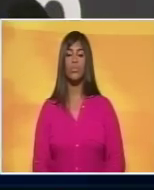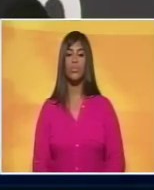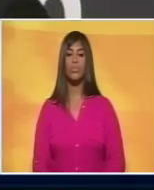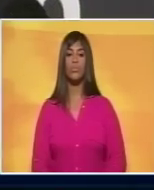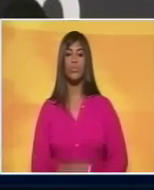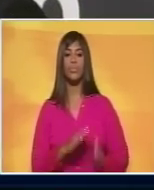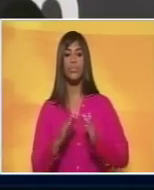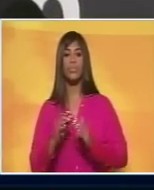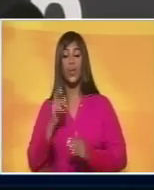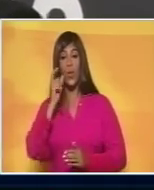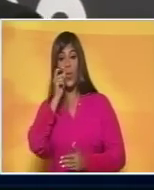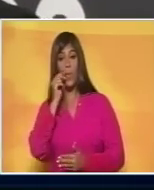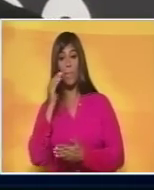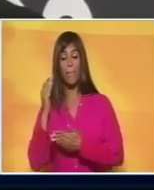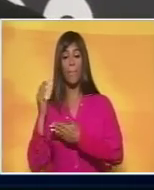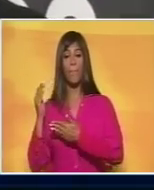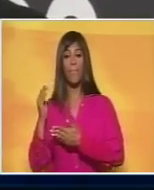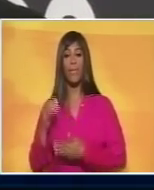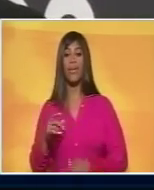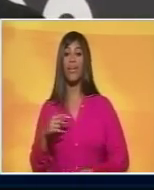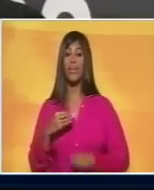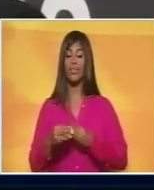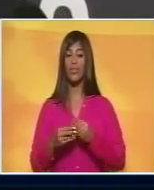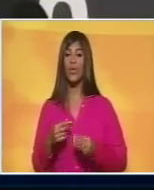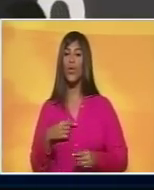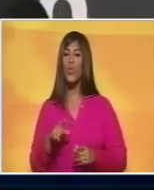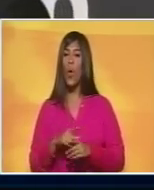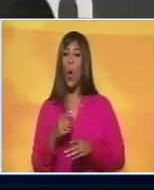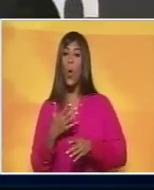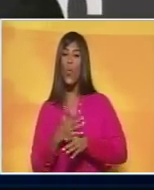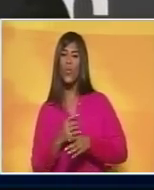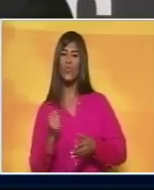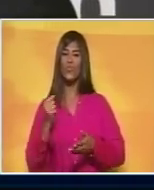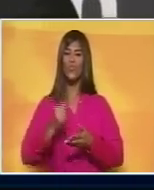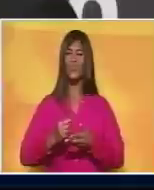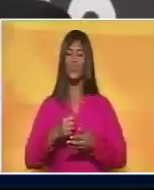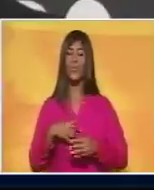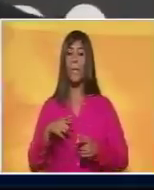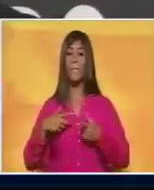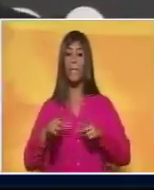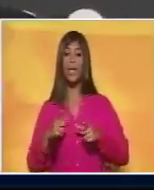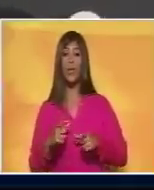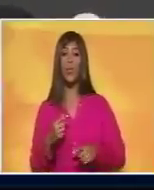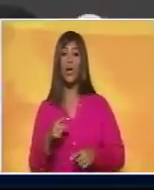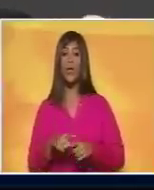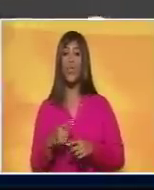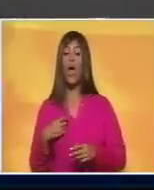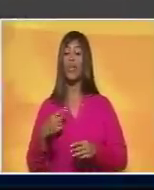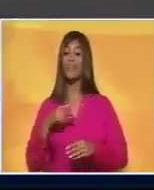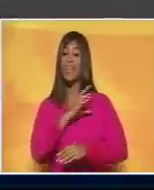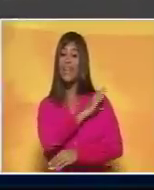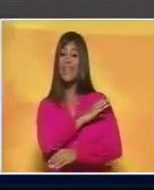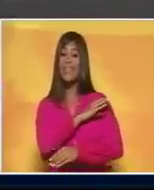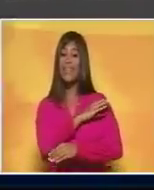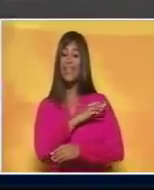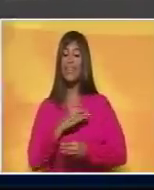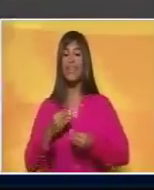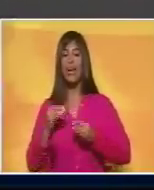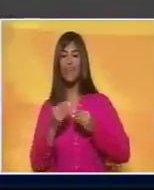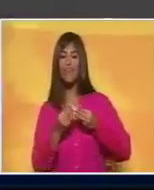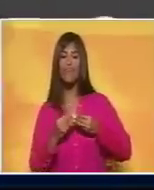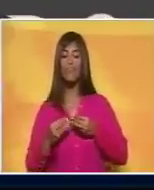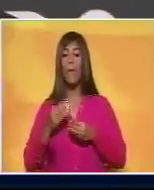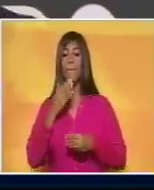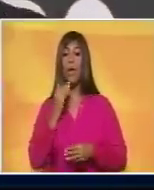Y Kit Harington, intérprete de Jon Snow en Juego de Tronos, entró en una clínica de rehabilitación poco